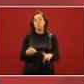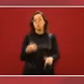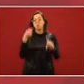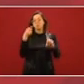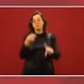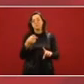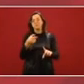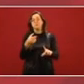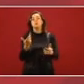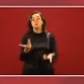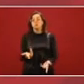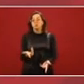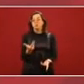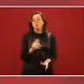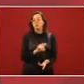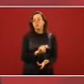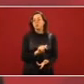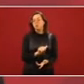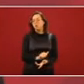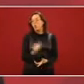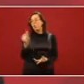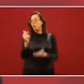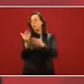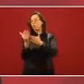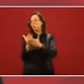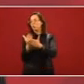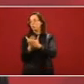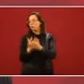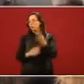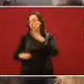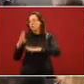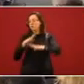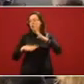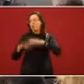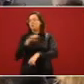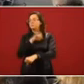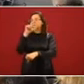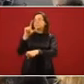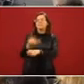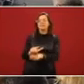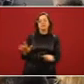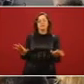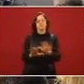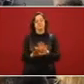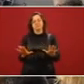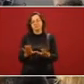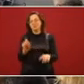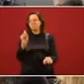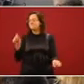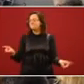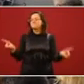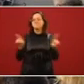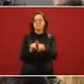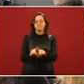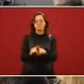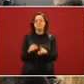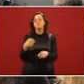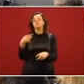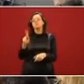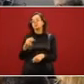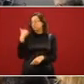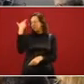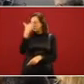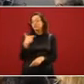es diferente a otros lineamientos de bioseguridad que han existido por muchos años, pero fue nuevamente